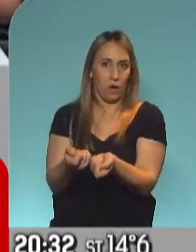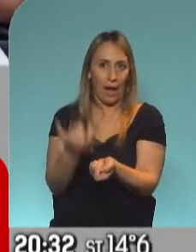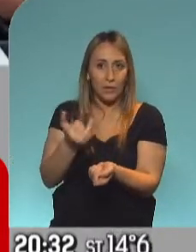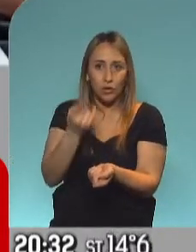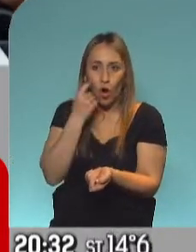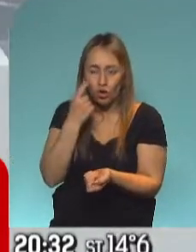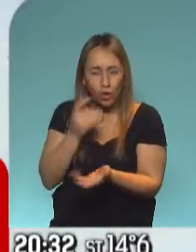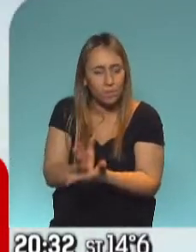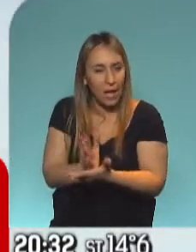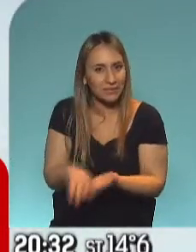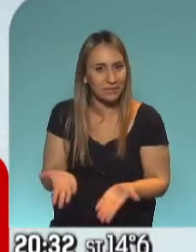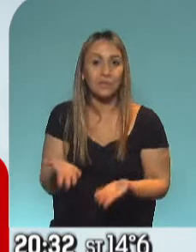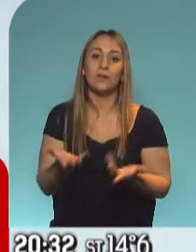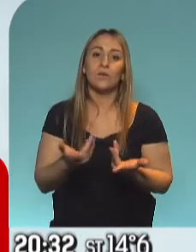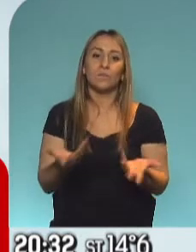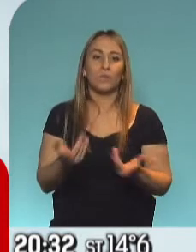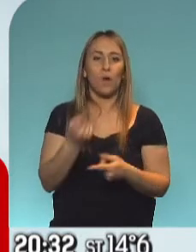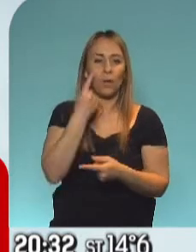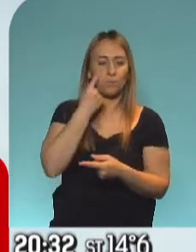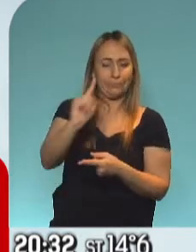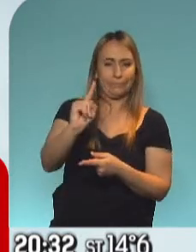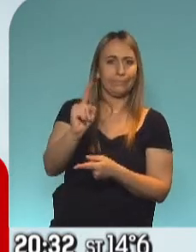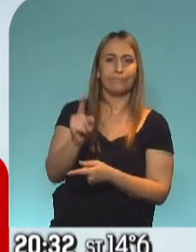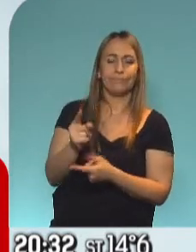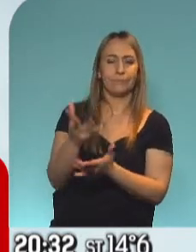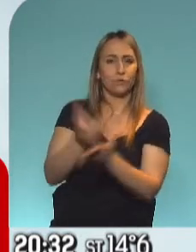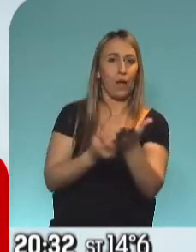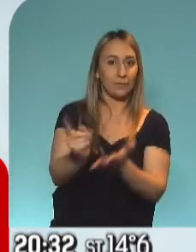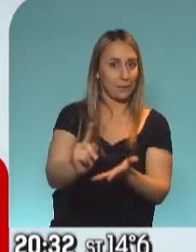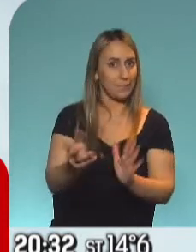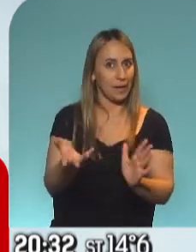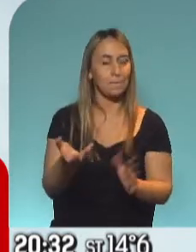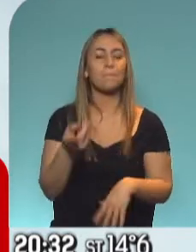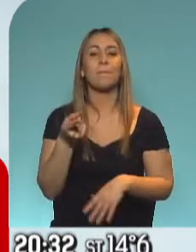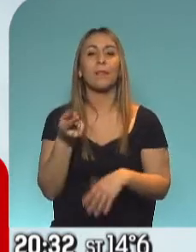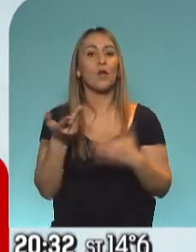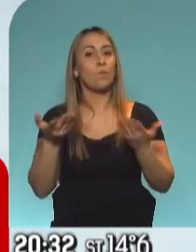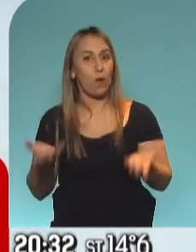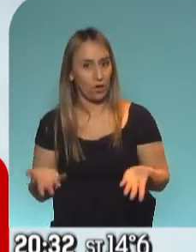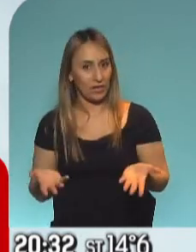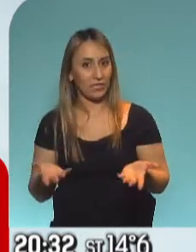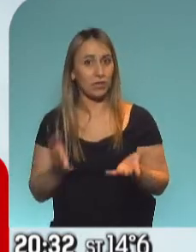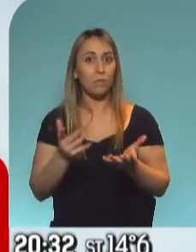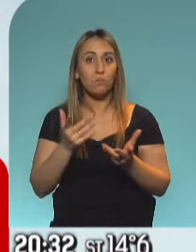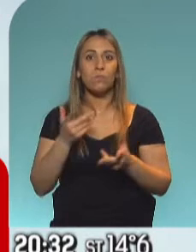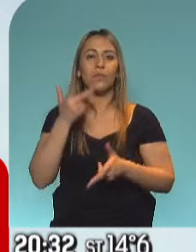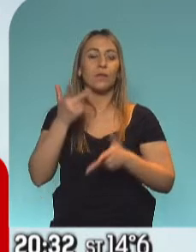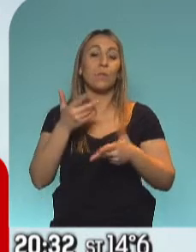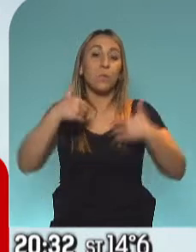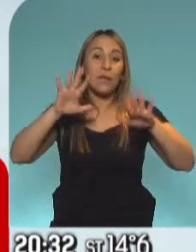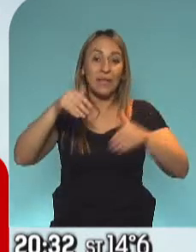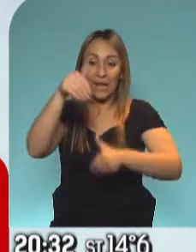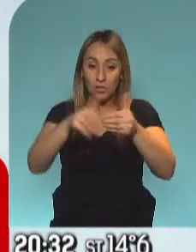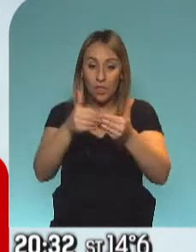de, digamos, de desconocimiento de ese proceso electoral. Por eso se está hablando de esta posibilidad de una crisis institucional en los Estados